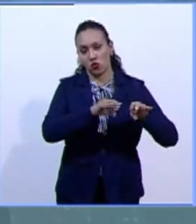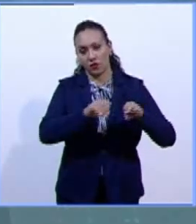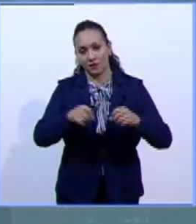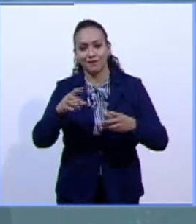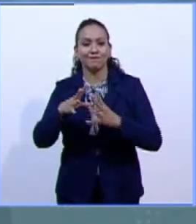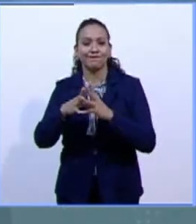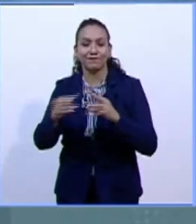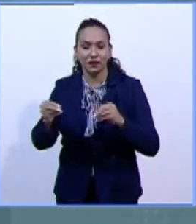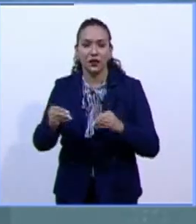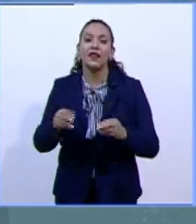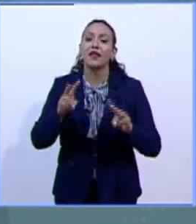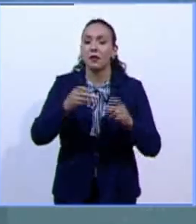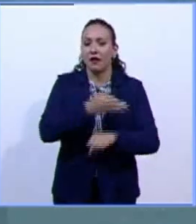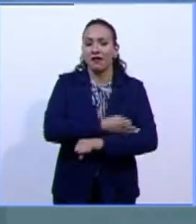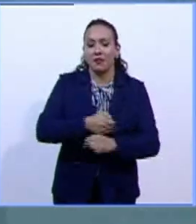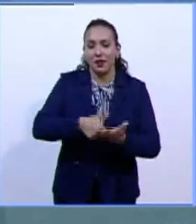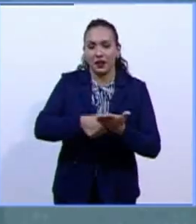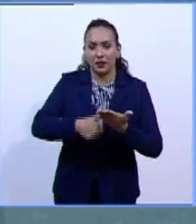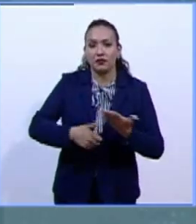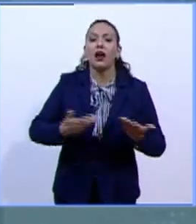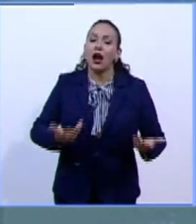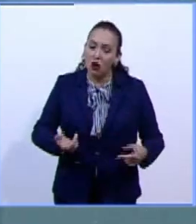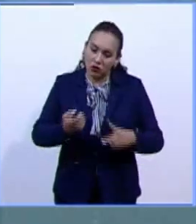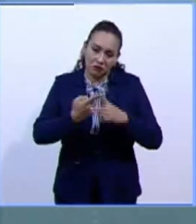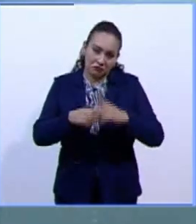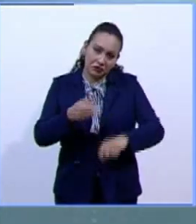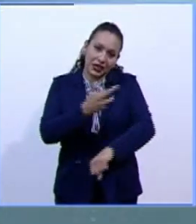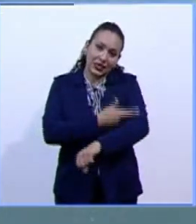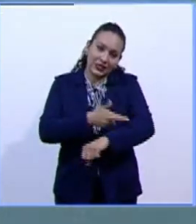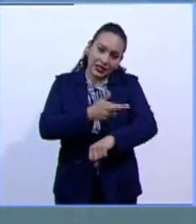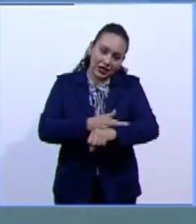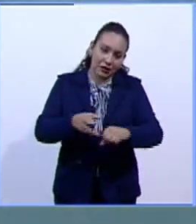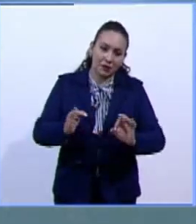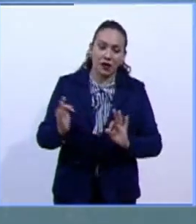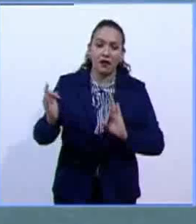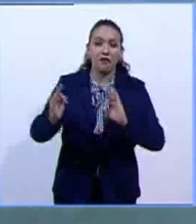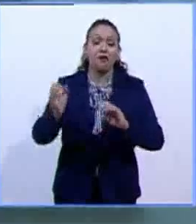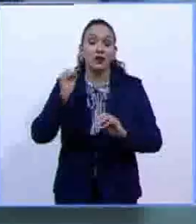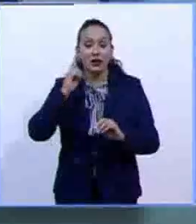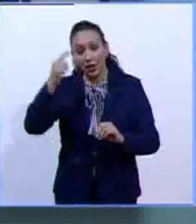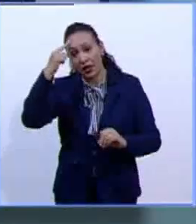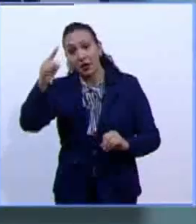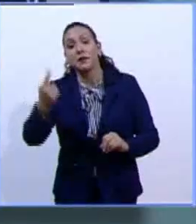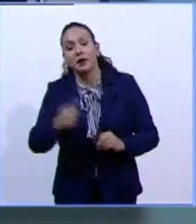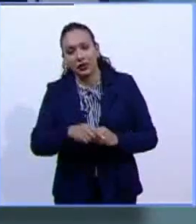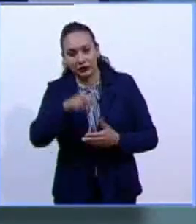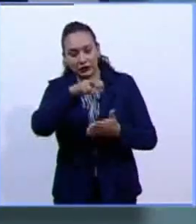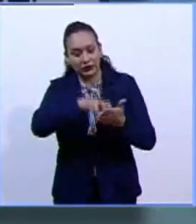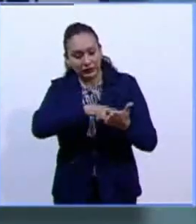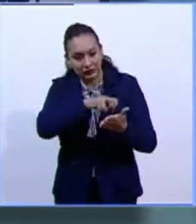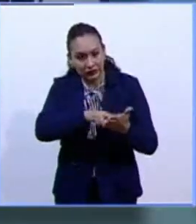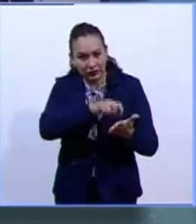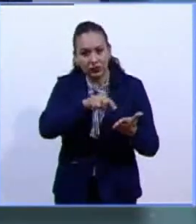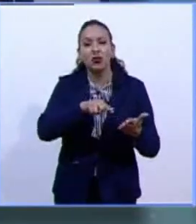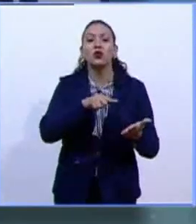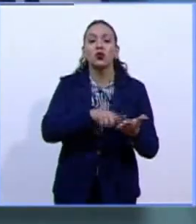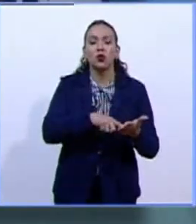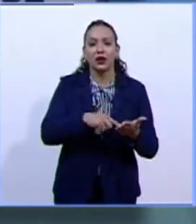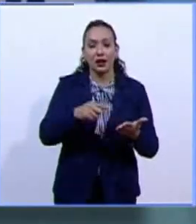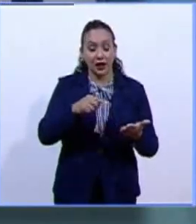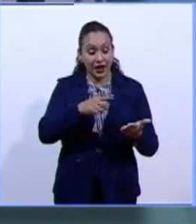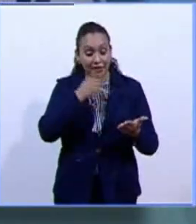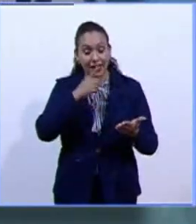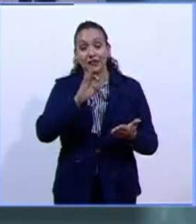familiar, por lo que se llevarán a cabo los trámites conducentes ante el Congreso capitalino para la modificación de la declaratoria de vigencia